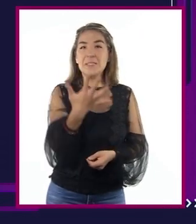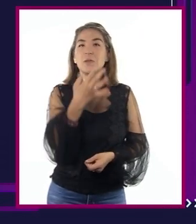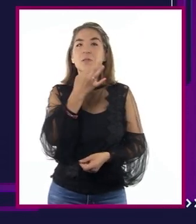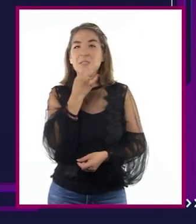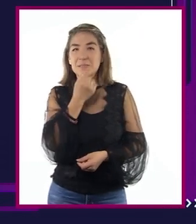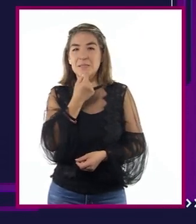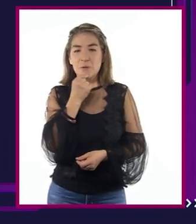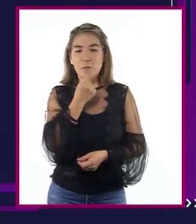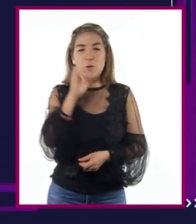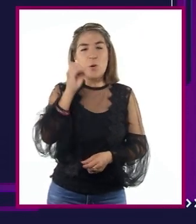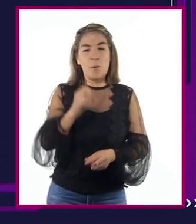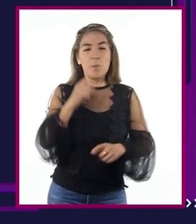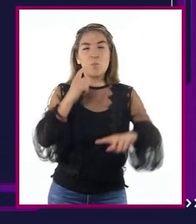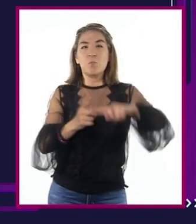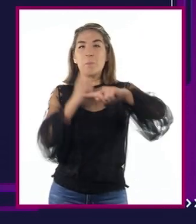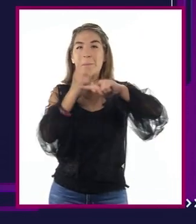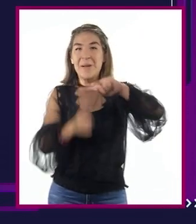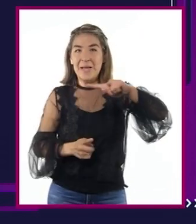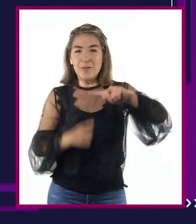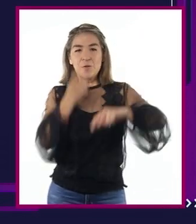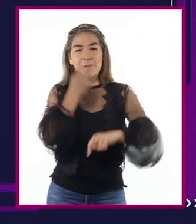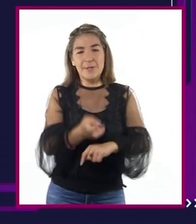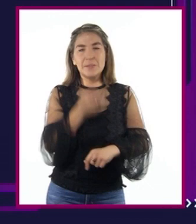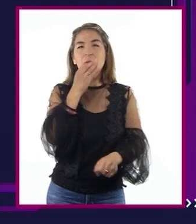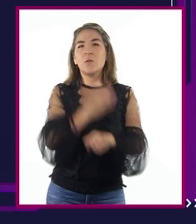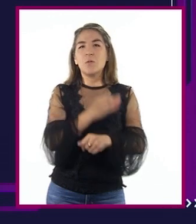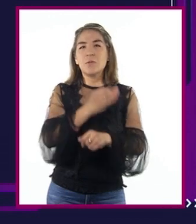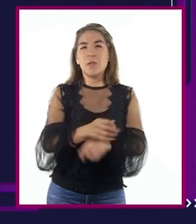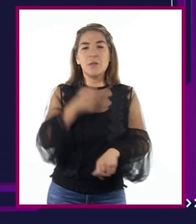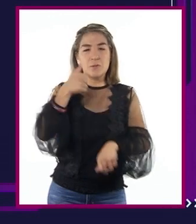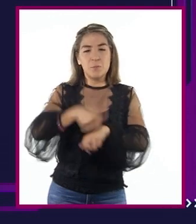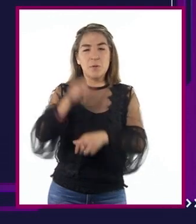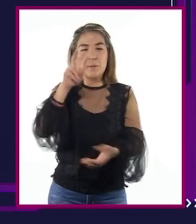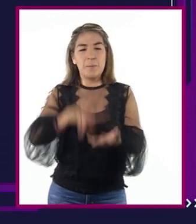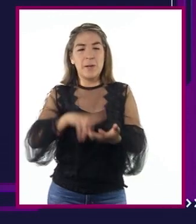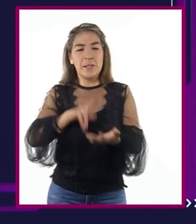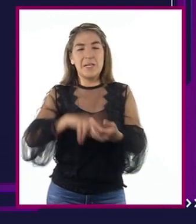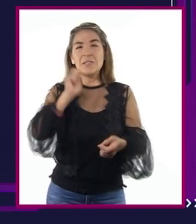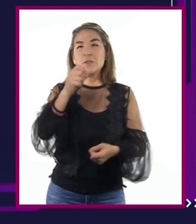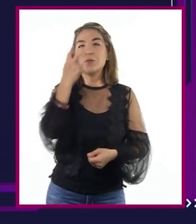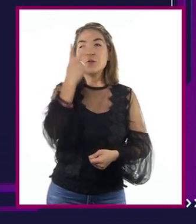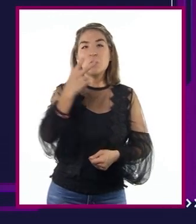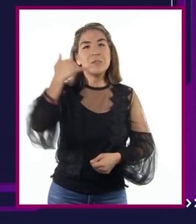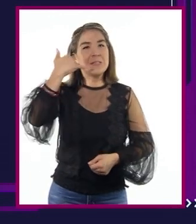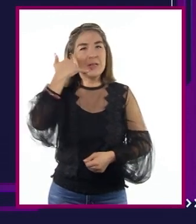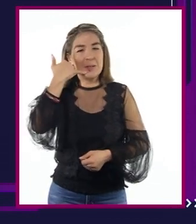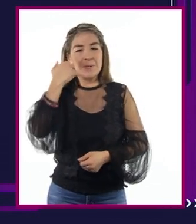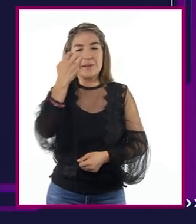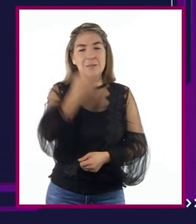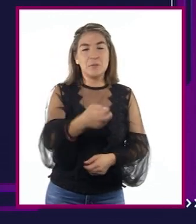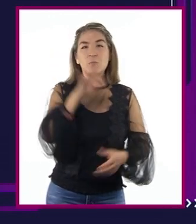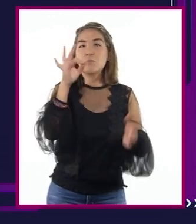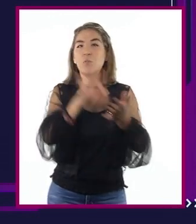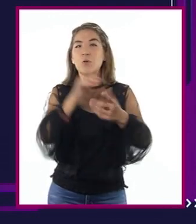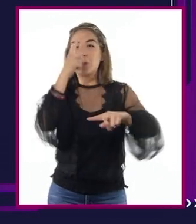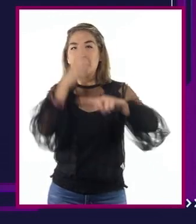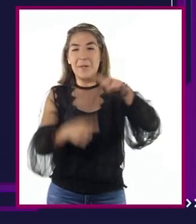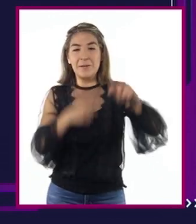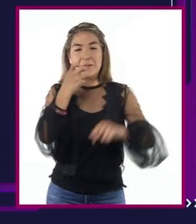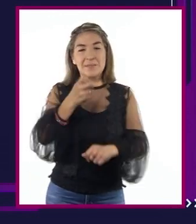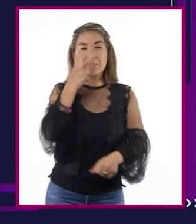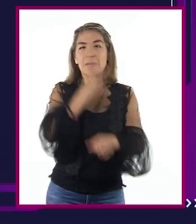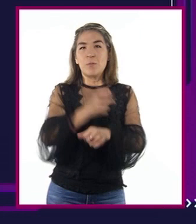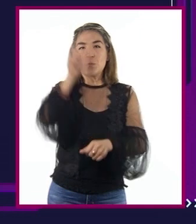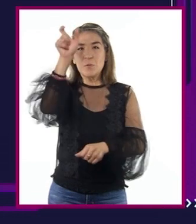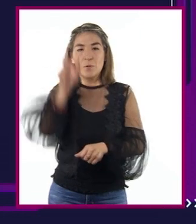el punto medio del primer intervalo tiene correspondencia con 2 llamadas. El punto medio del segundo intervalo